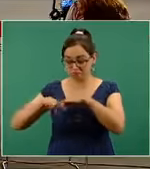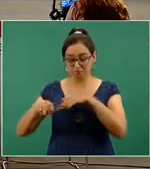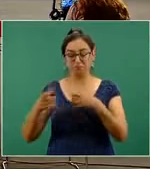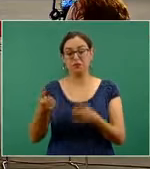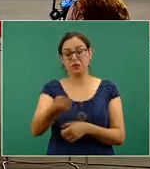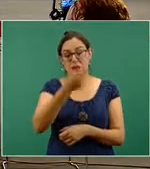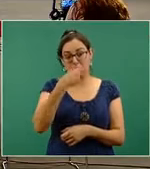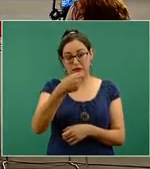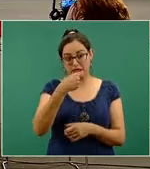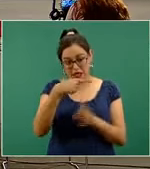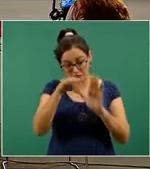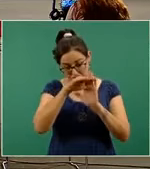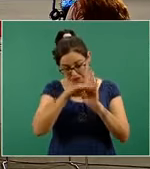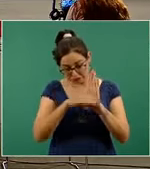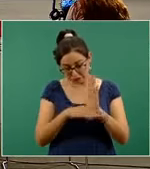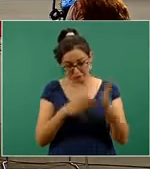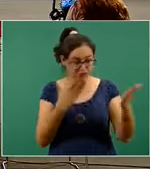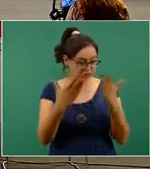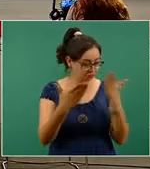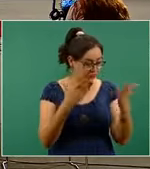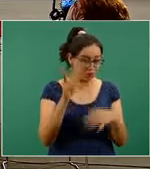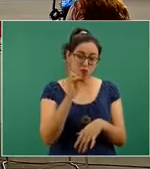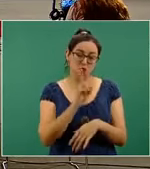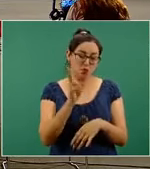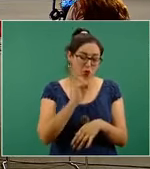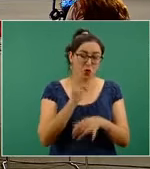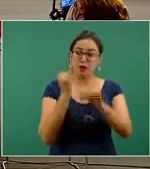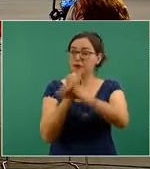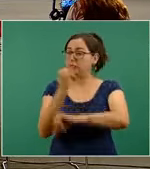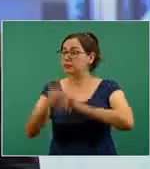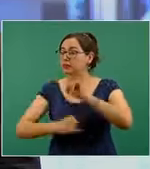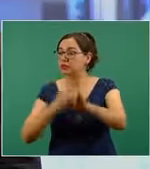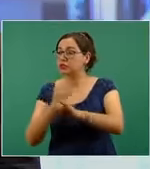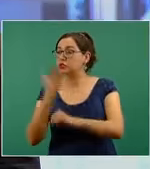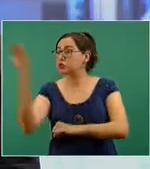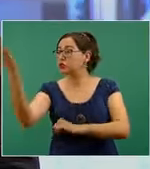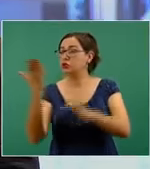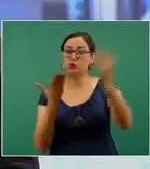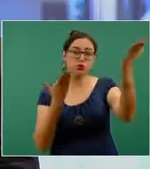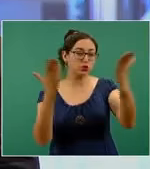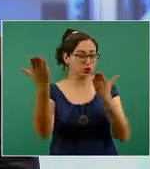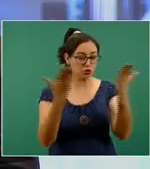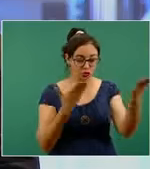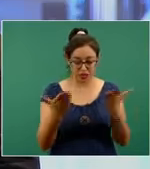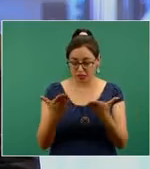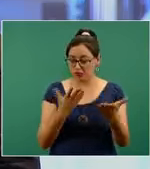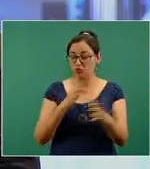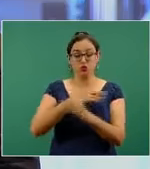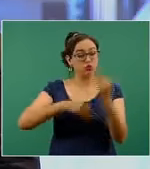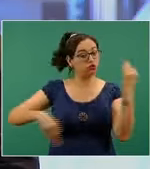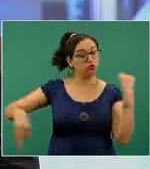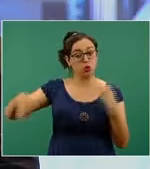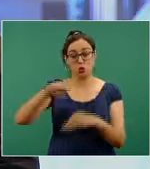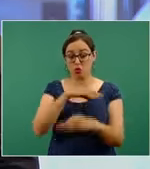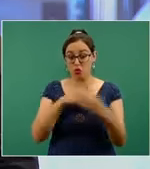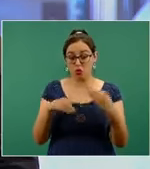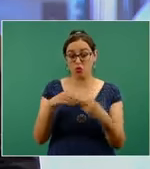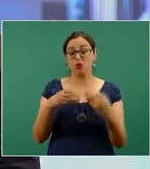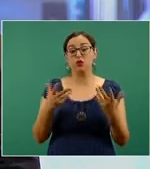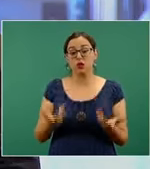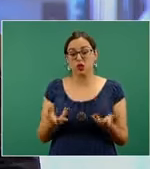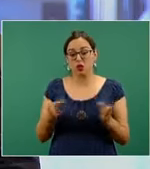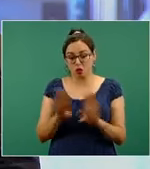estos protocolos, estos ensayos, las publicaciones internacionales, las publicaciones nacionales, y entonces identificando